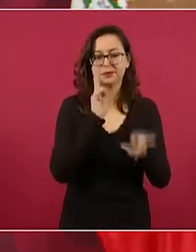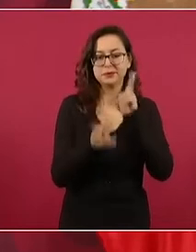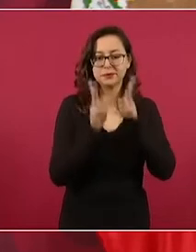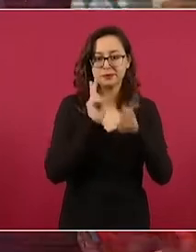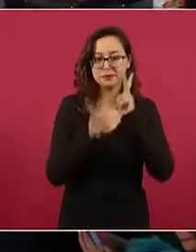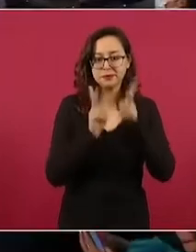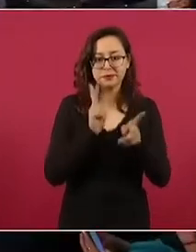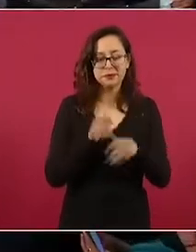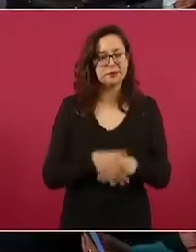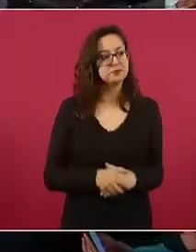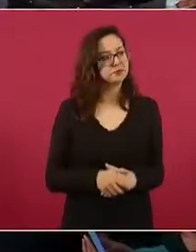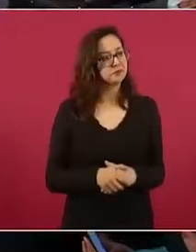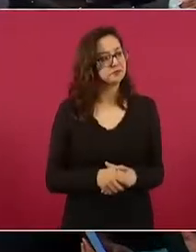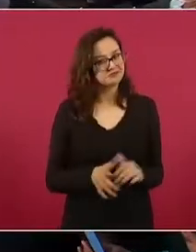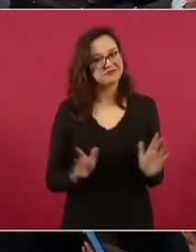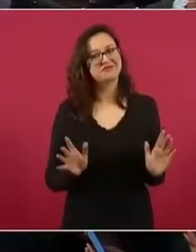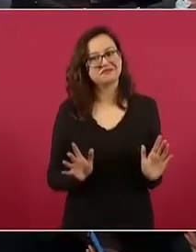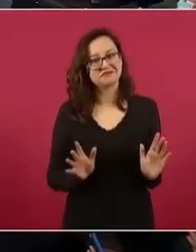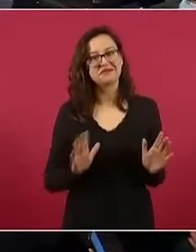da confianza